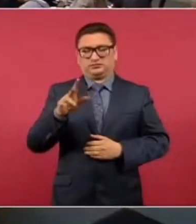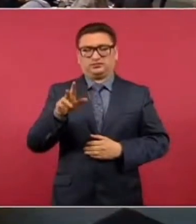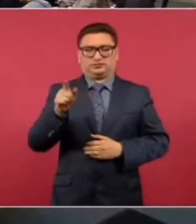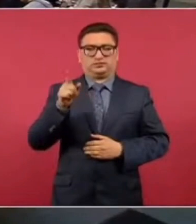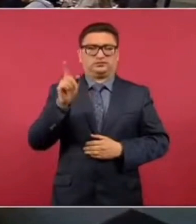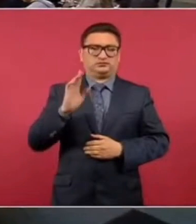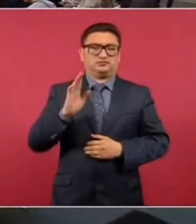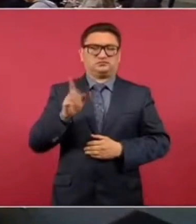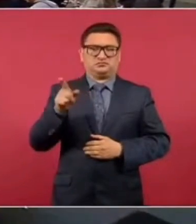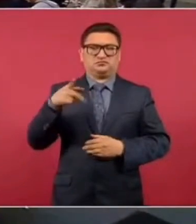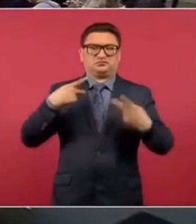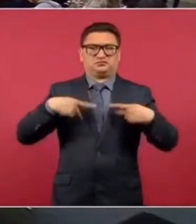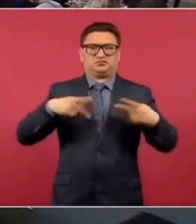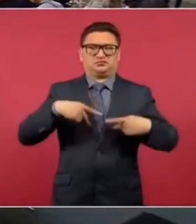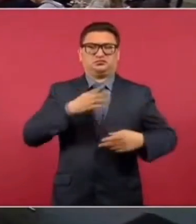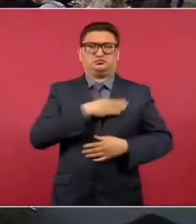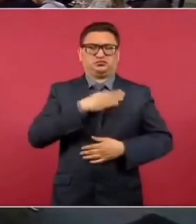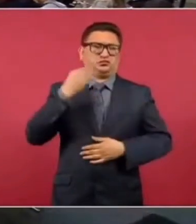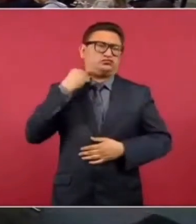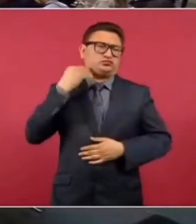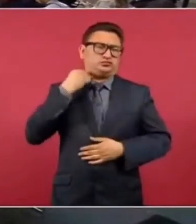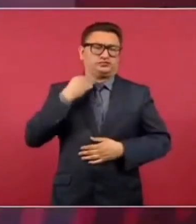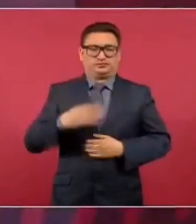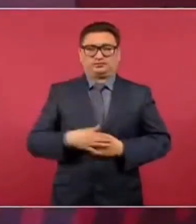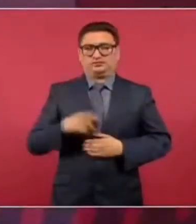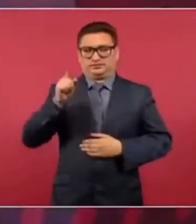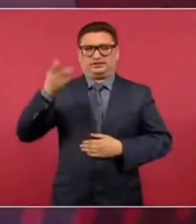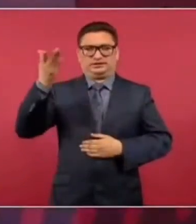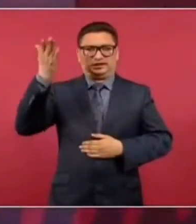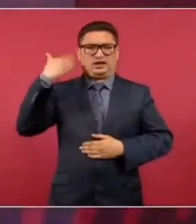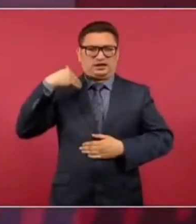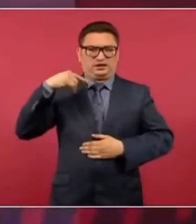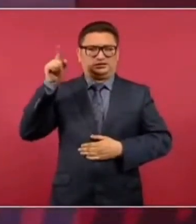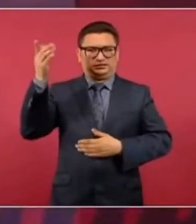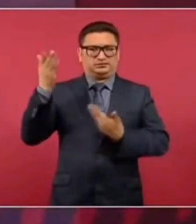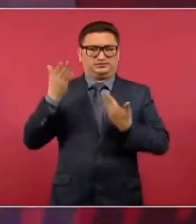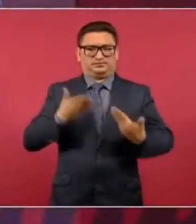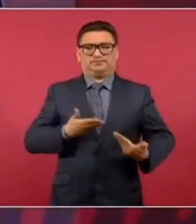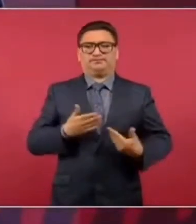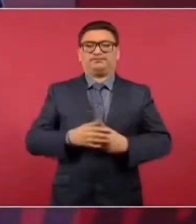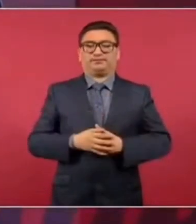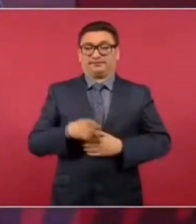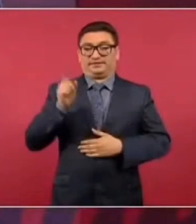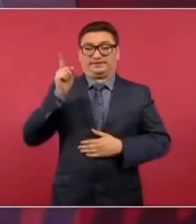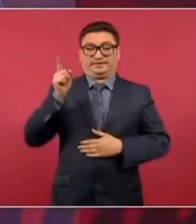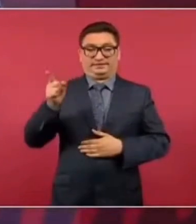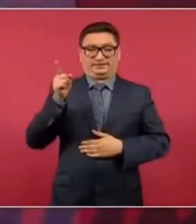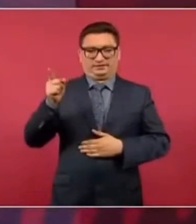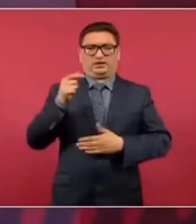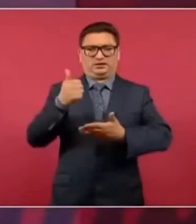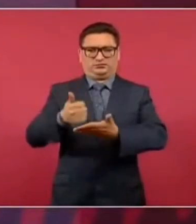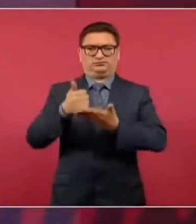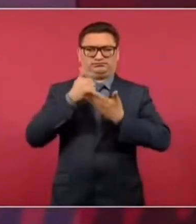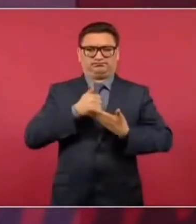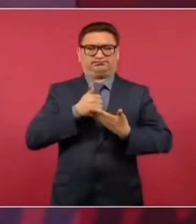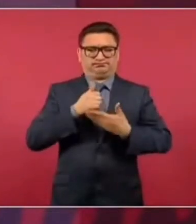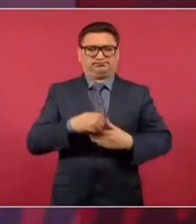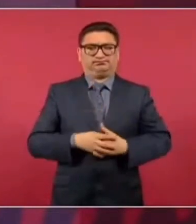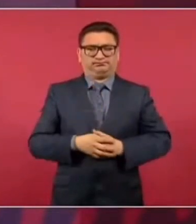Una buena persona, abogado, que estuvo aquí y él nos